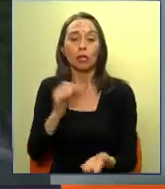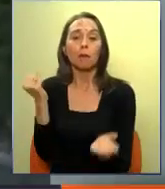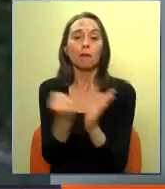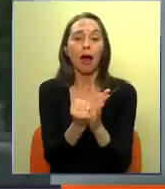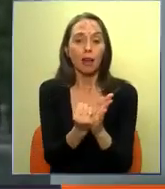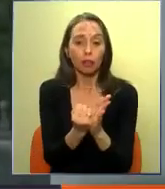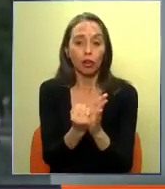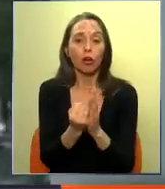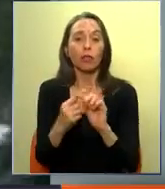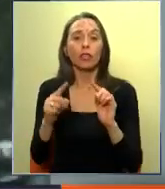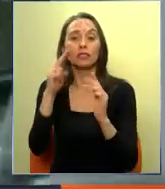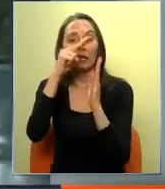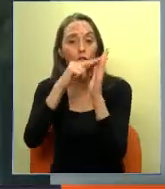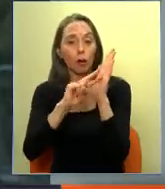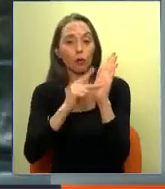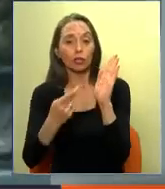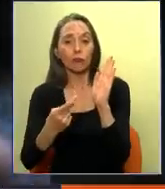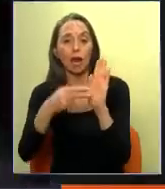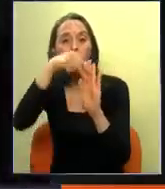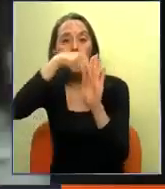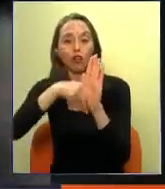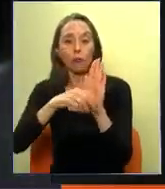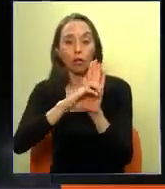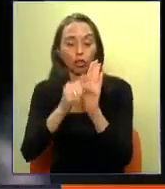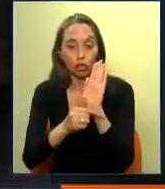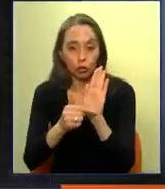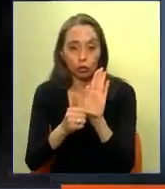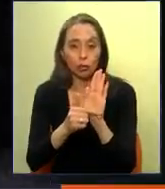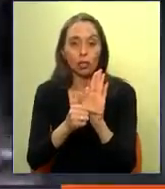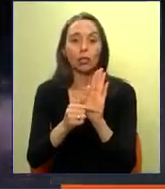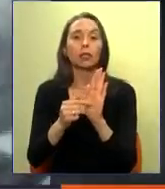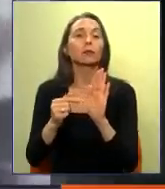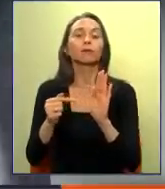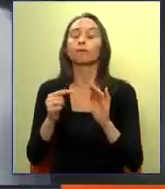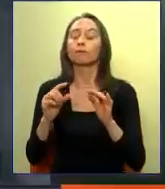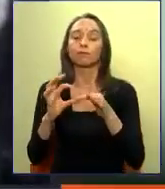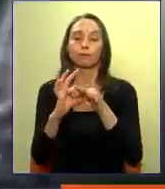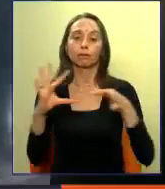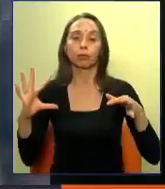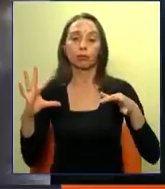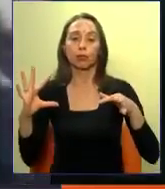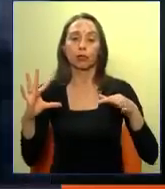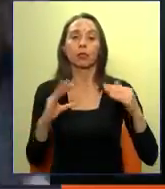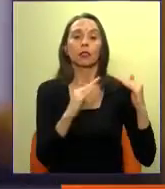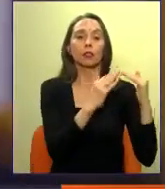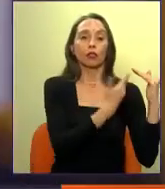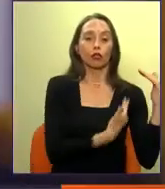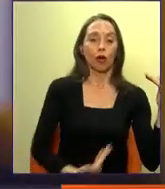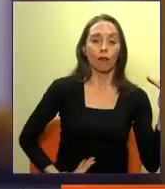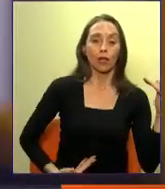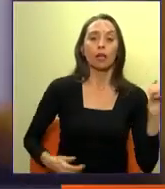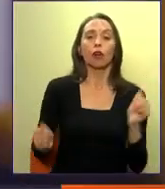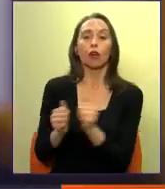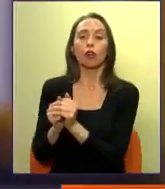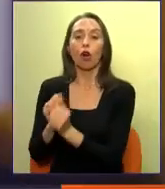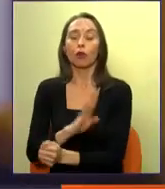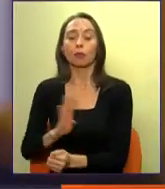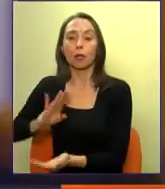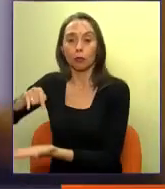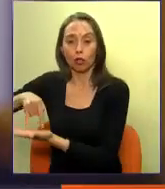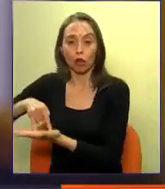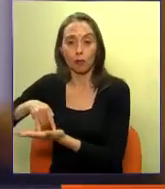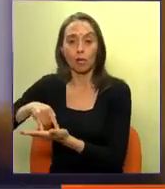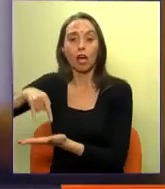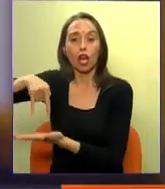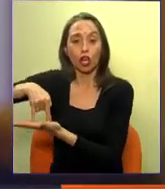distinta interpretación de las normas constitucionales y desavenencias irreconciliables entre la moneda y el Congreso. La lucha entre el Congreso